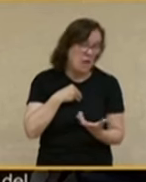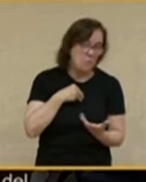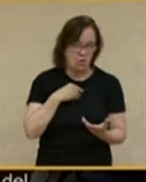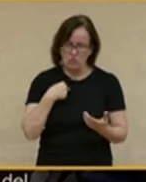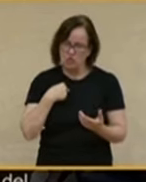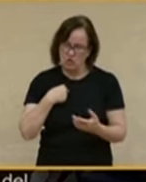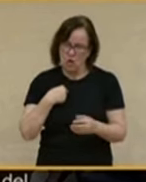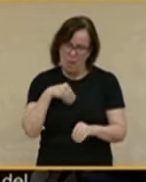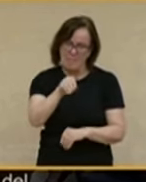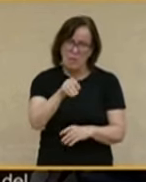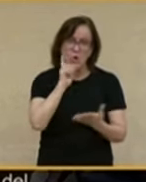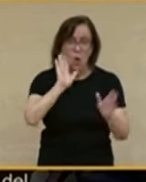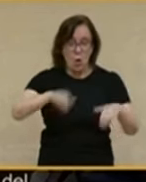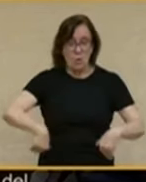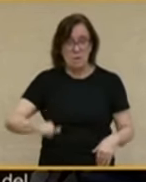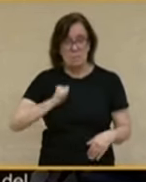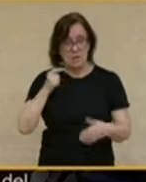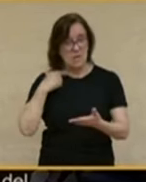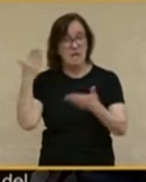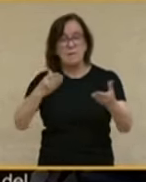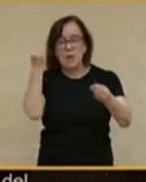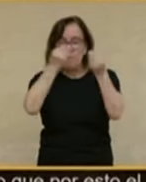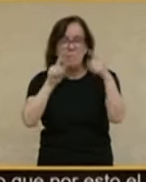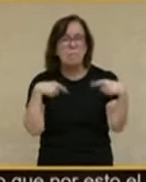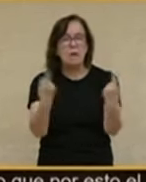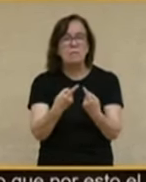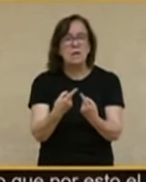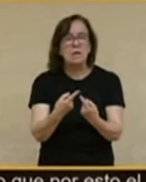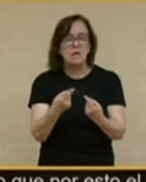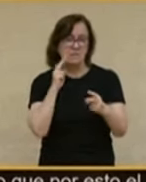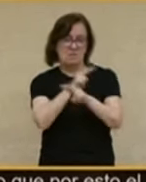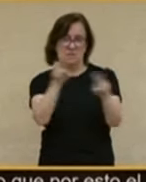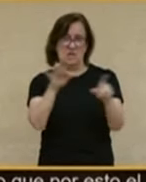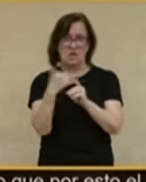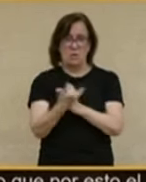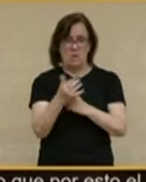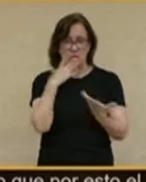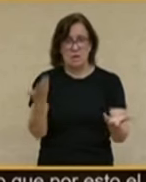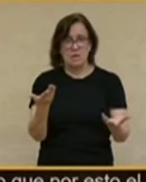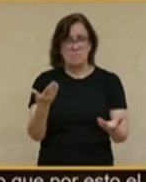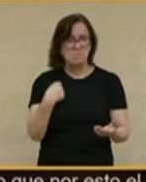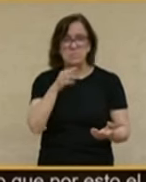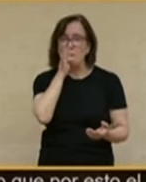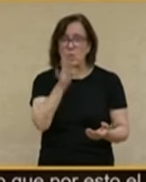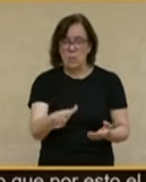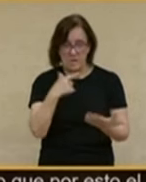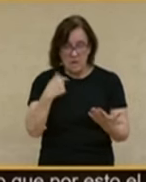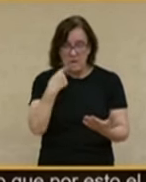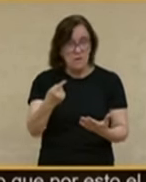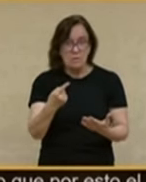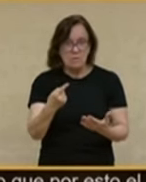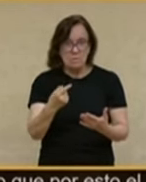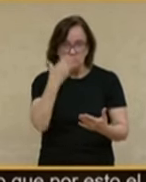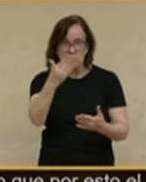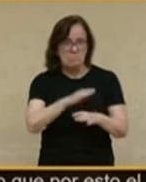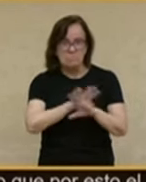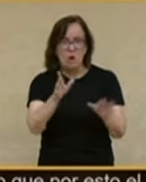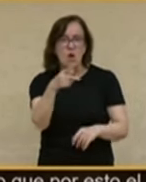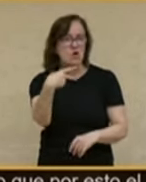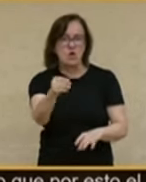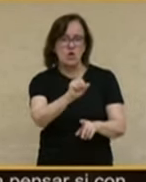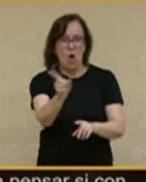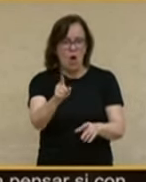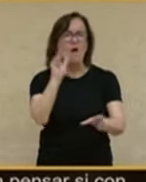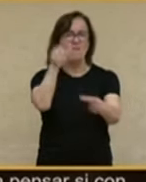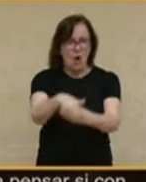yo. Aprovecho esta última oportunidad y les invito a pensar si con este panorama merece la pena que falten a la palabra. Y les digo claramente que no.